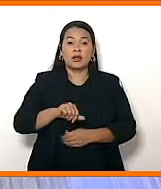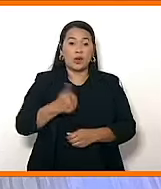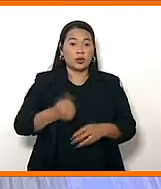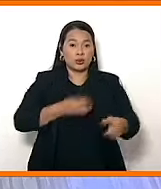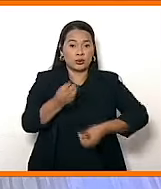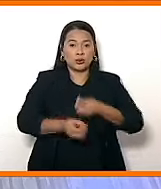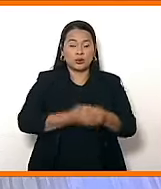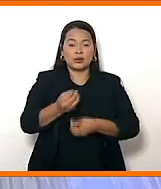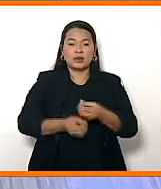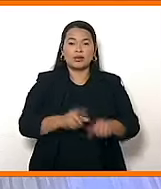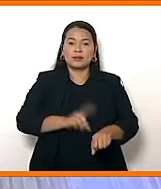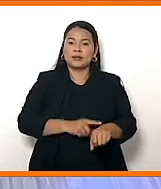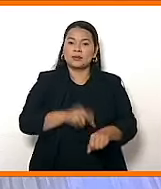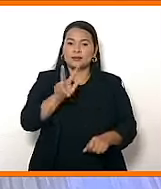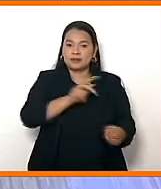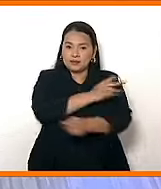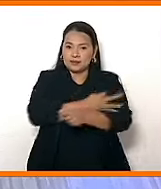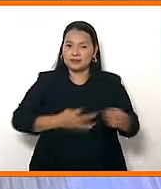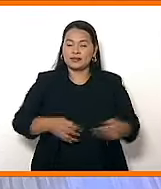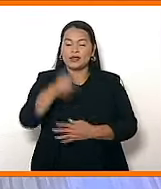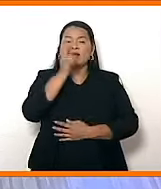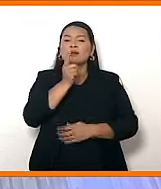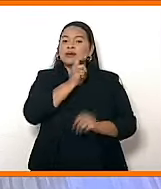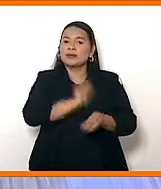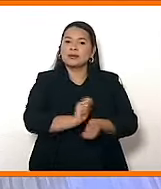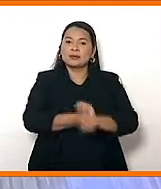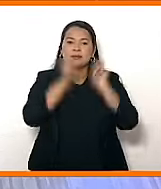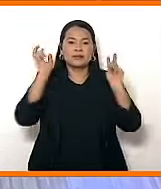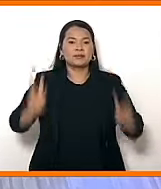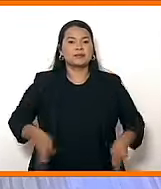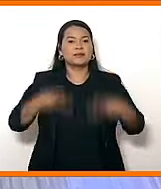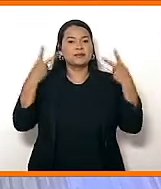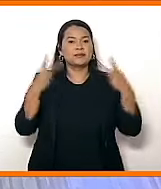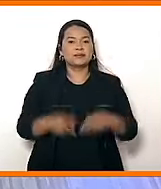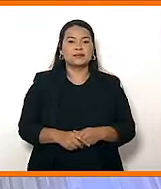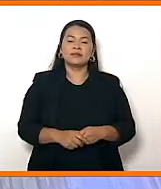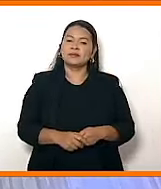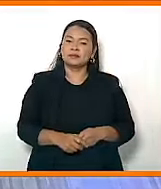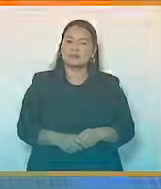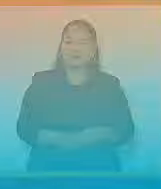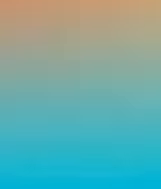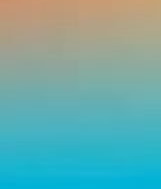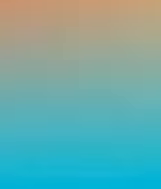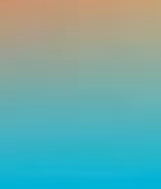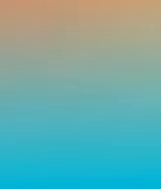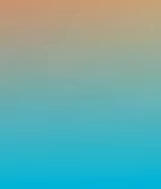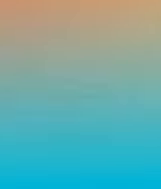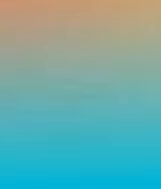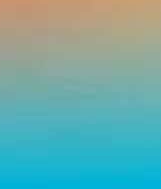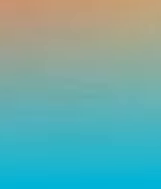de las 3 de la tarde. Loto, te cambia la vida.